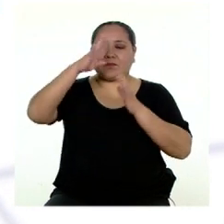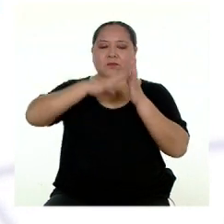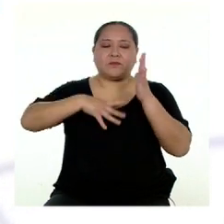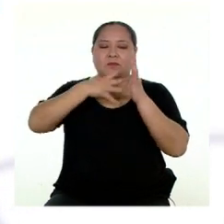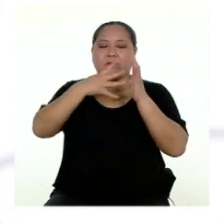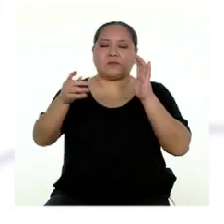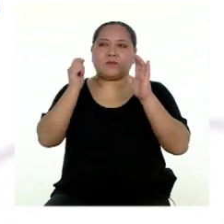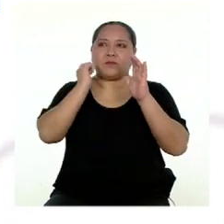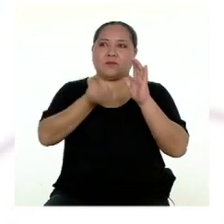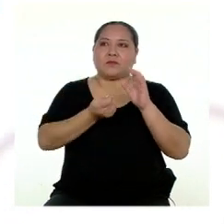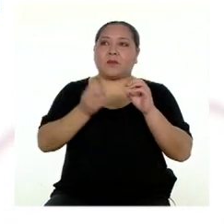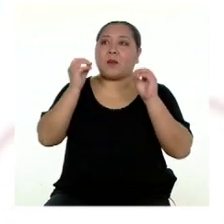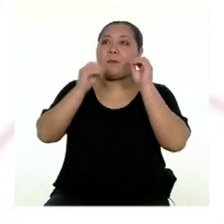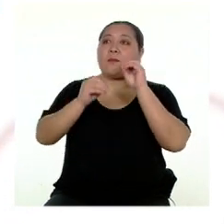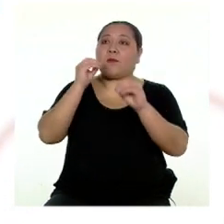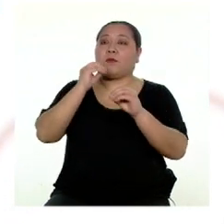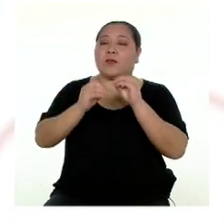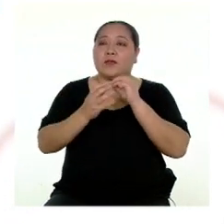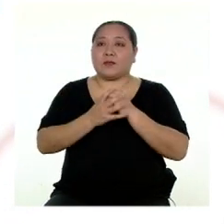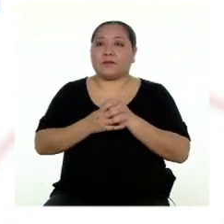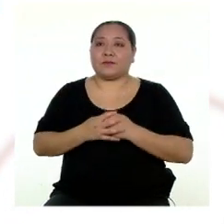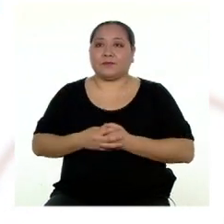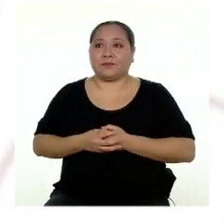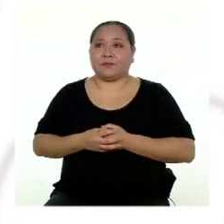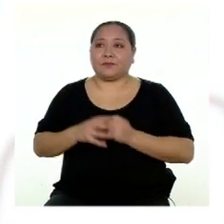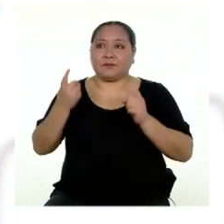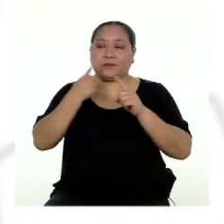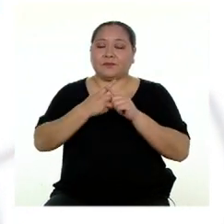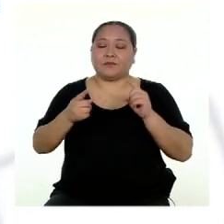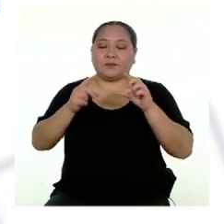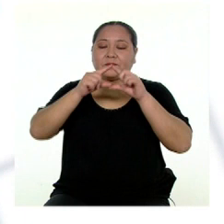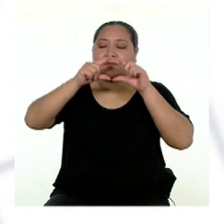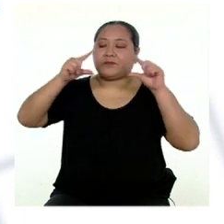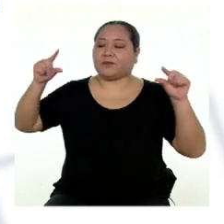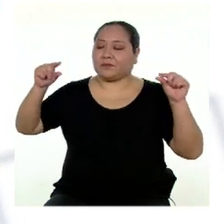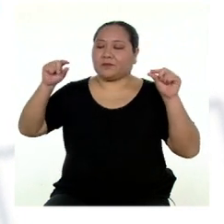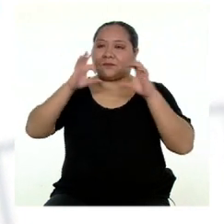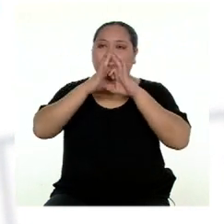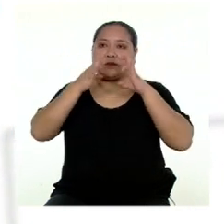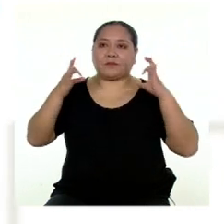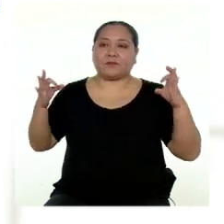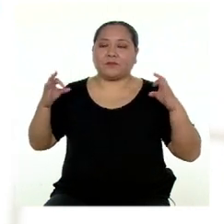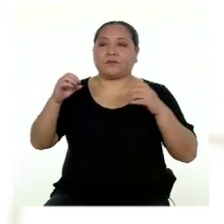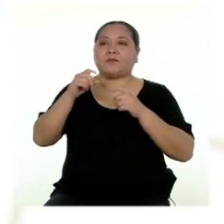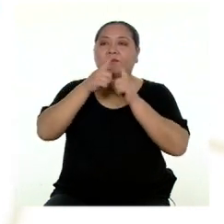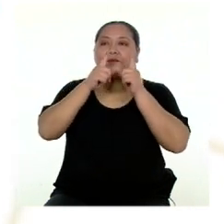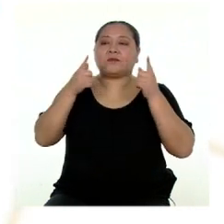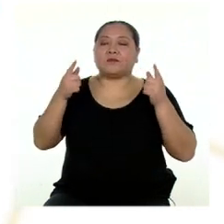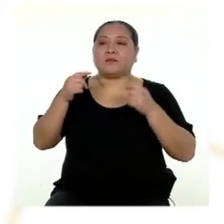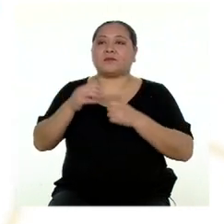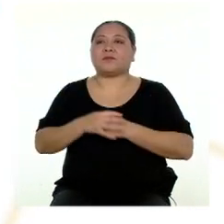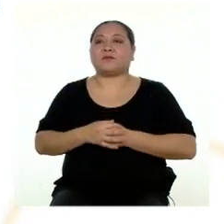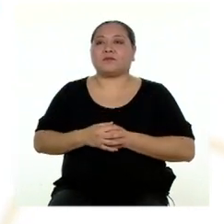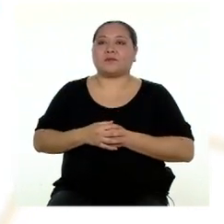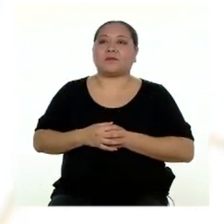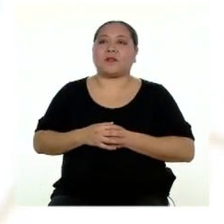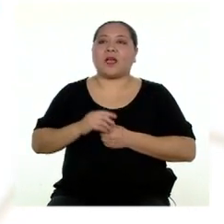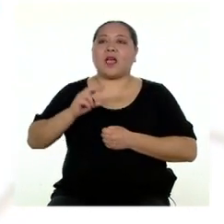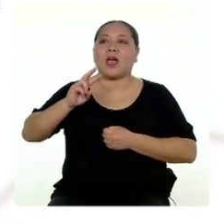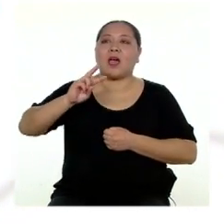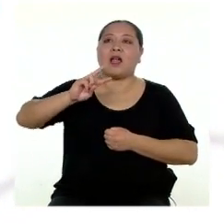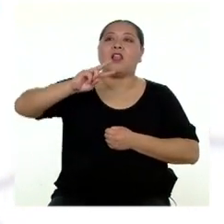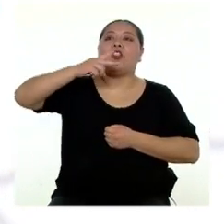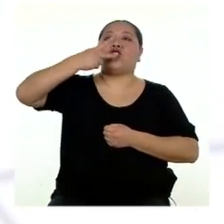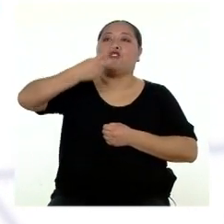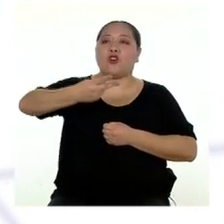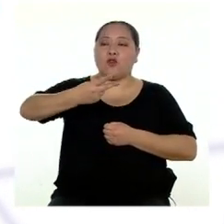vamos a colocar la información del segundo cuadrado, pero como expresiones algebraicas. Entonces la expresión el doble del